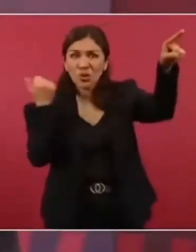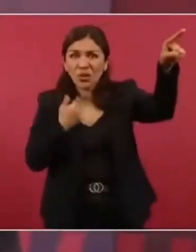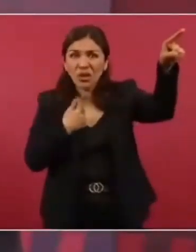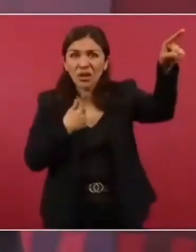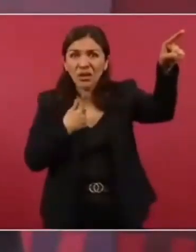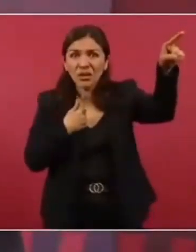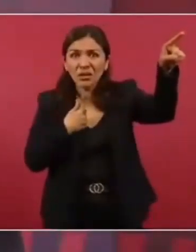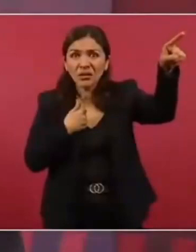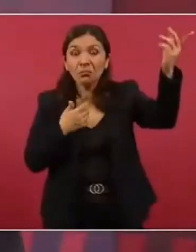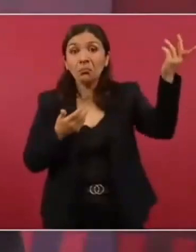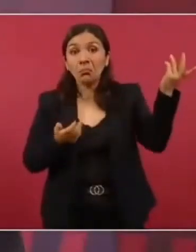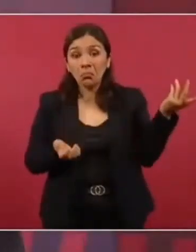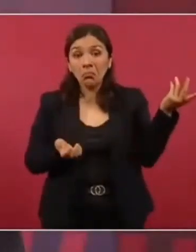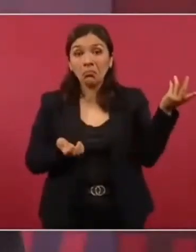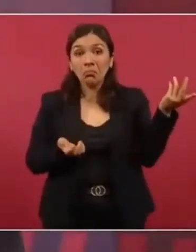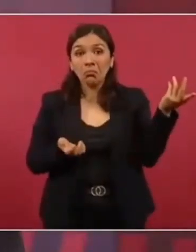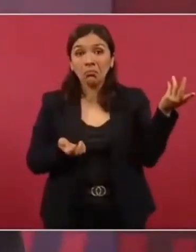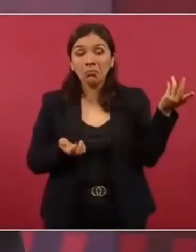No